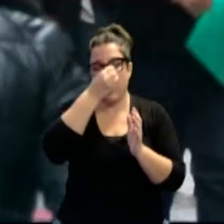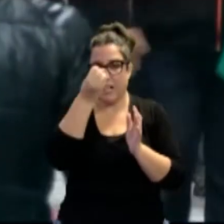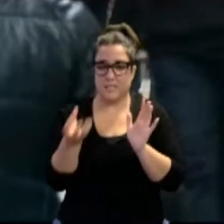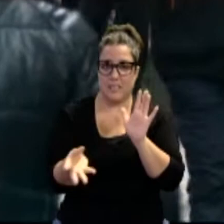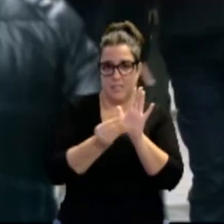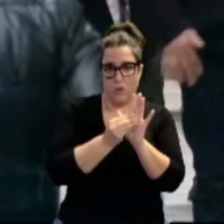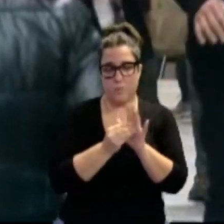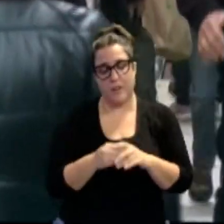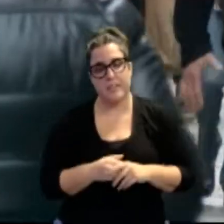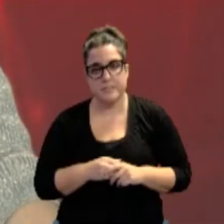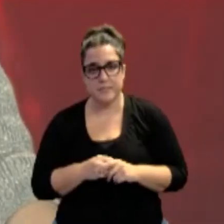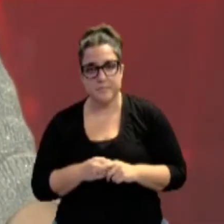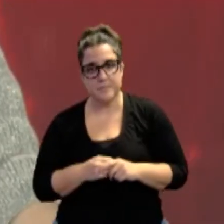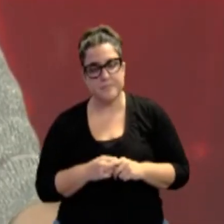Suma.